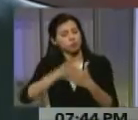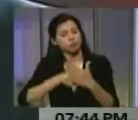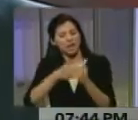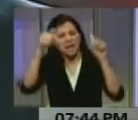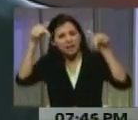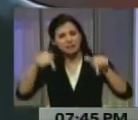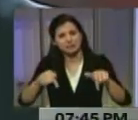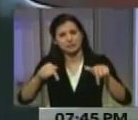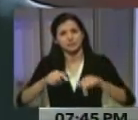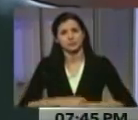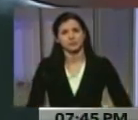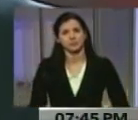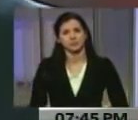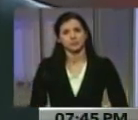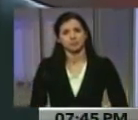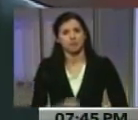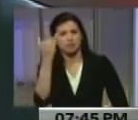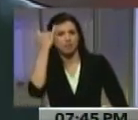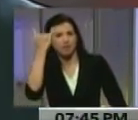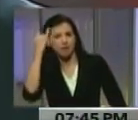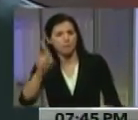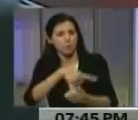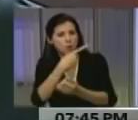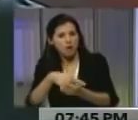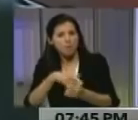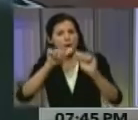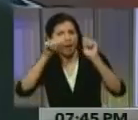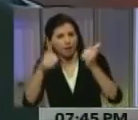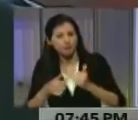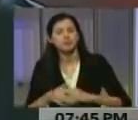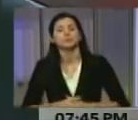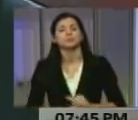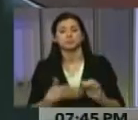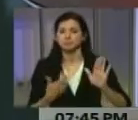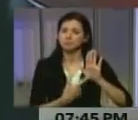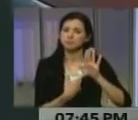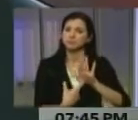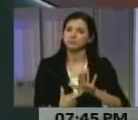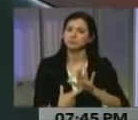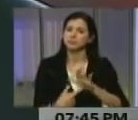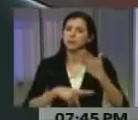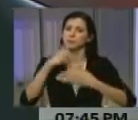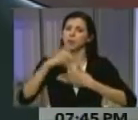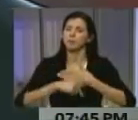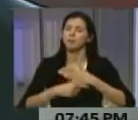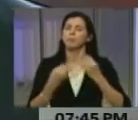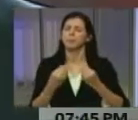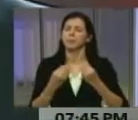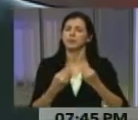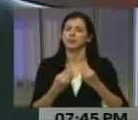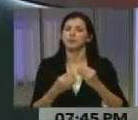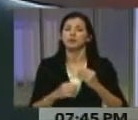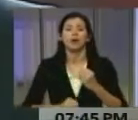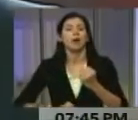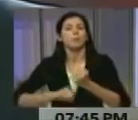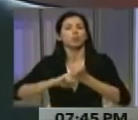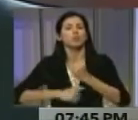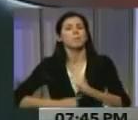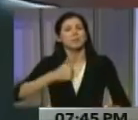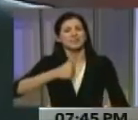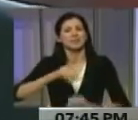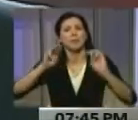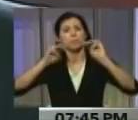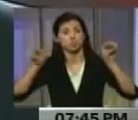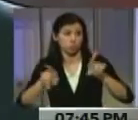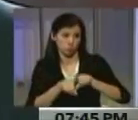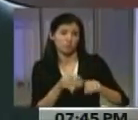acá. Tenemos entonces la posibilidad, presidente, de presentarle a usted un programa para el fortalecimiento de los museos, que, como usted lo ha